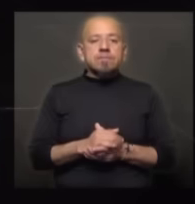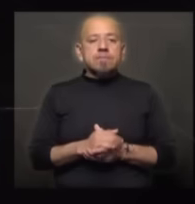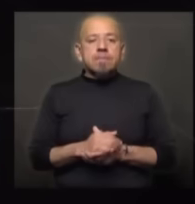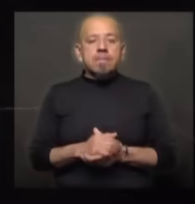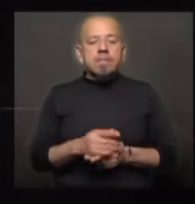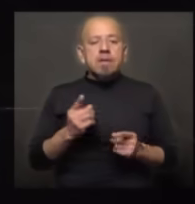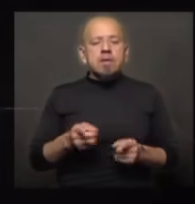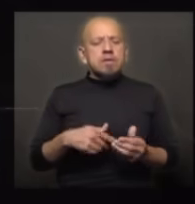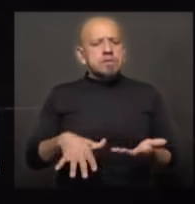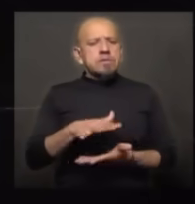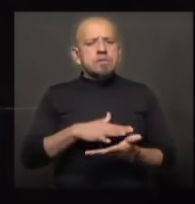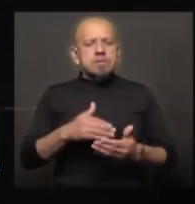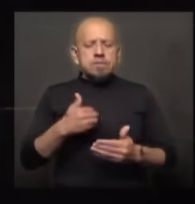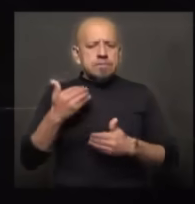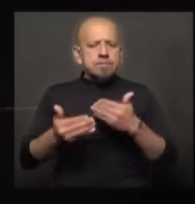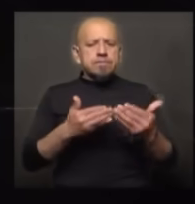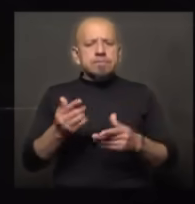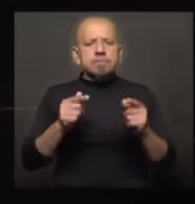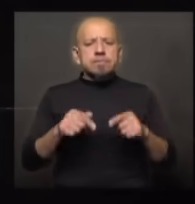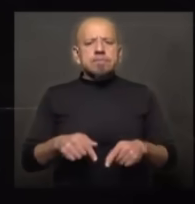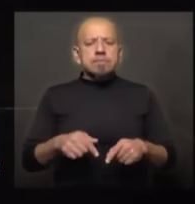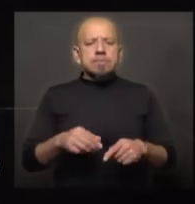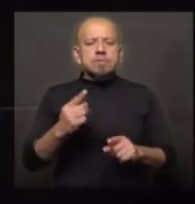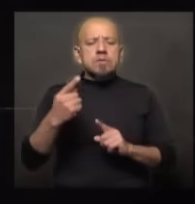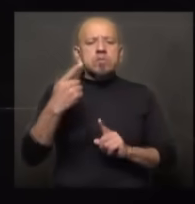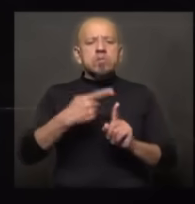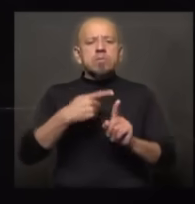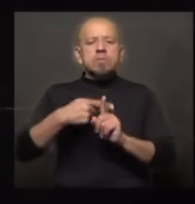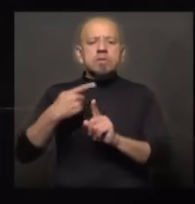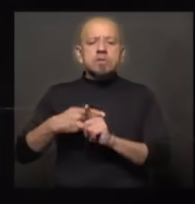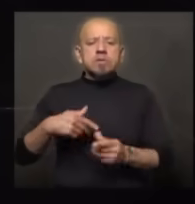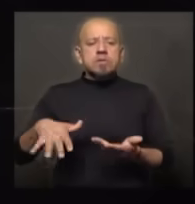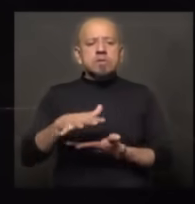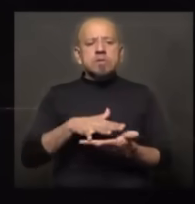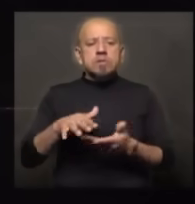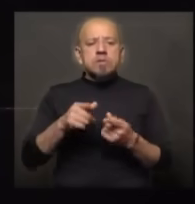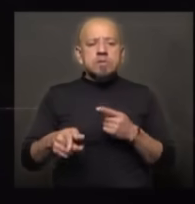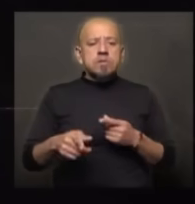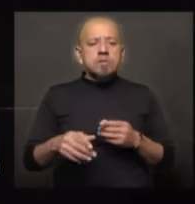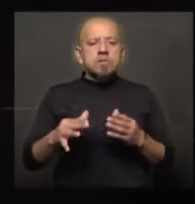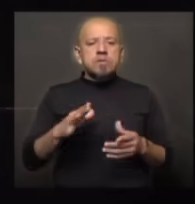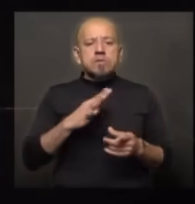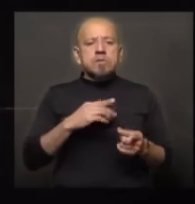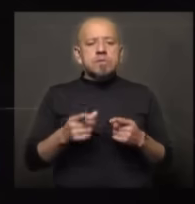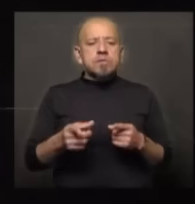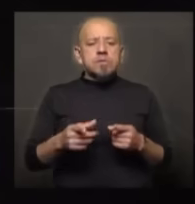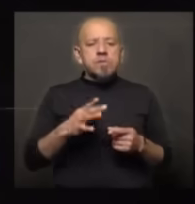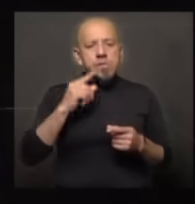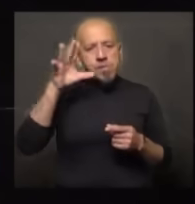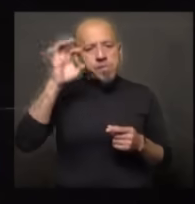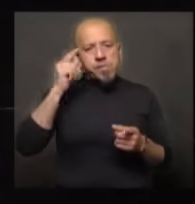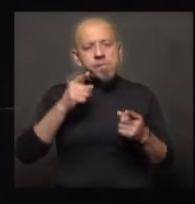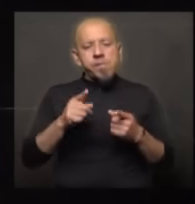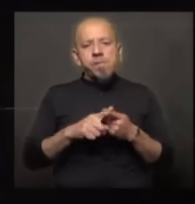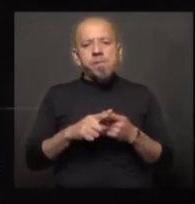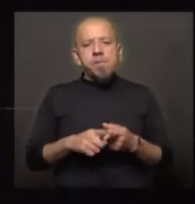situaciones a lo largo de todo el proceso recuerdo haberte recibido hace unos meses hablábamos de todas las situaciones que estaban pasando en ese momento me acuerdo que pusimos el foco